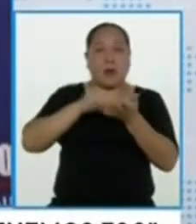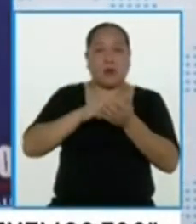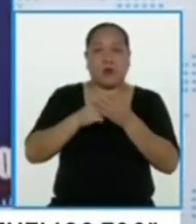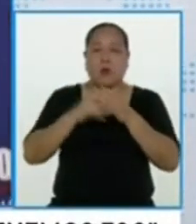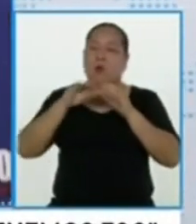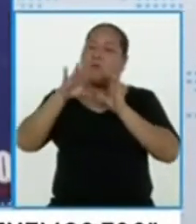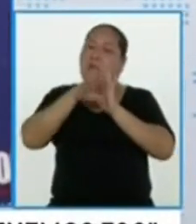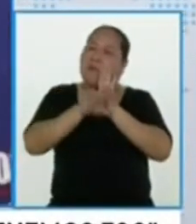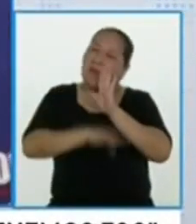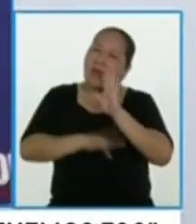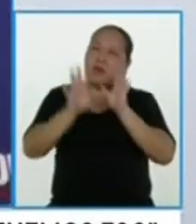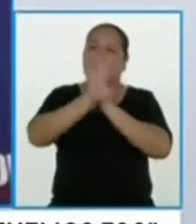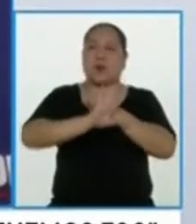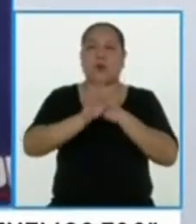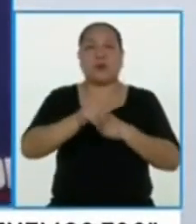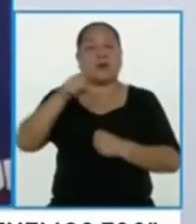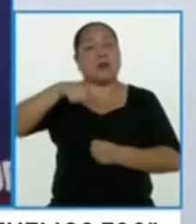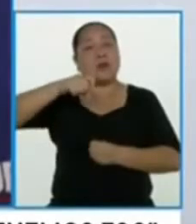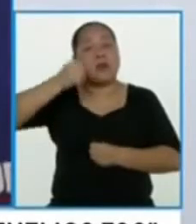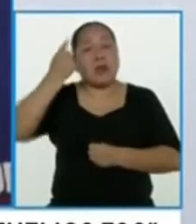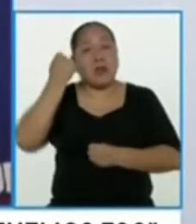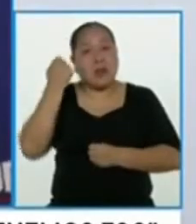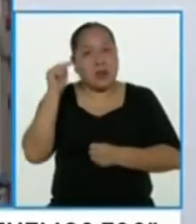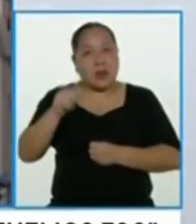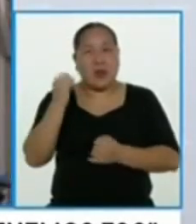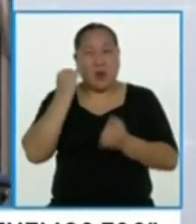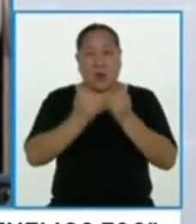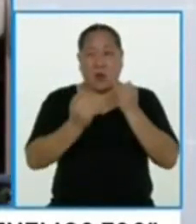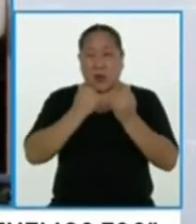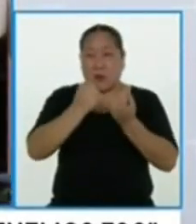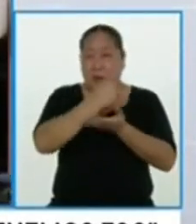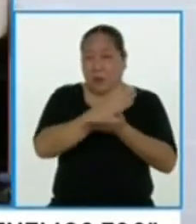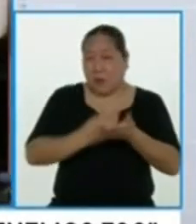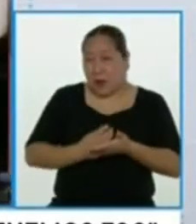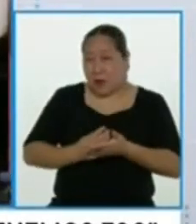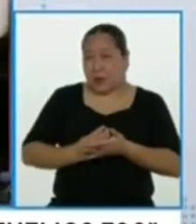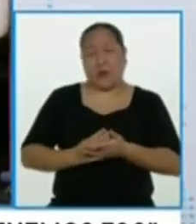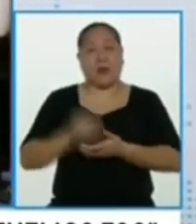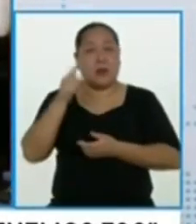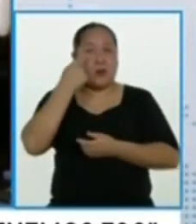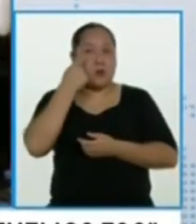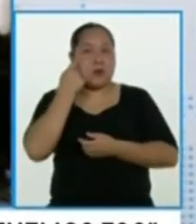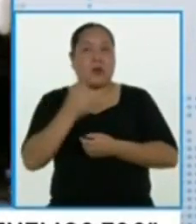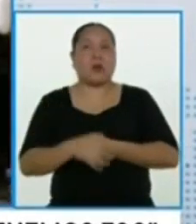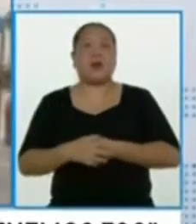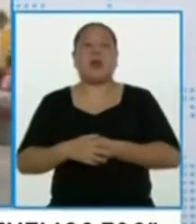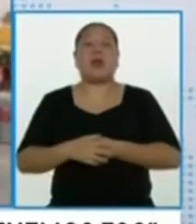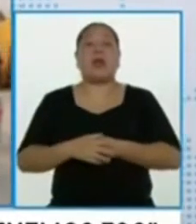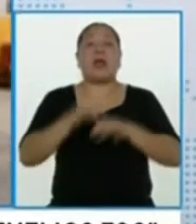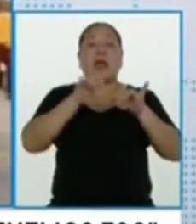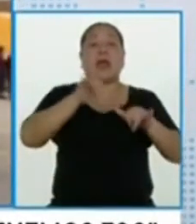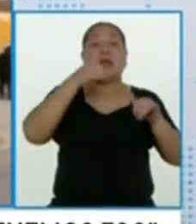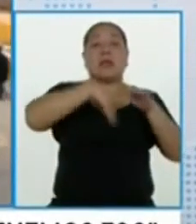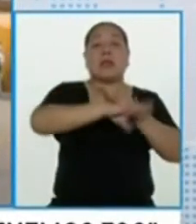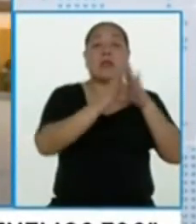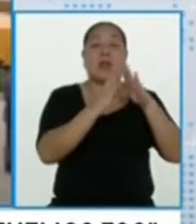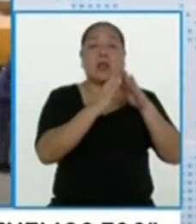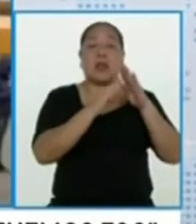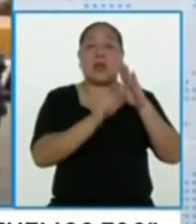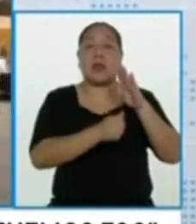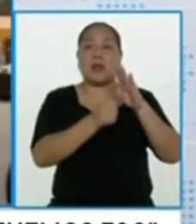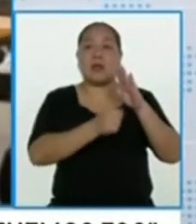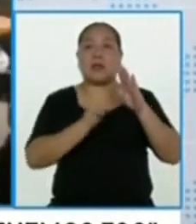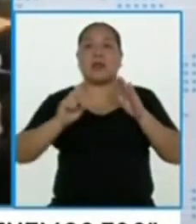es. Y el gobierno también tiene que entender de que el último recurso famoso de la cuarentena estricta resulta ser la